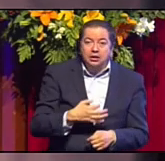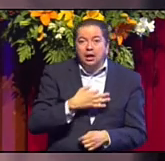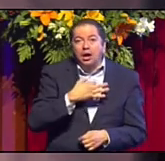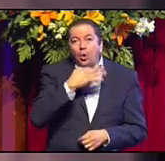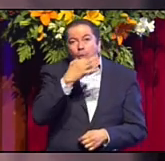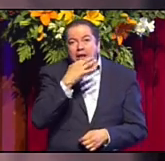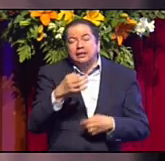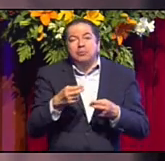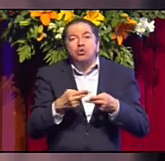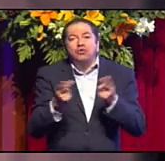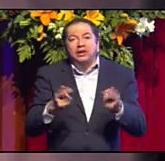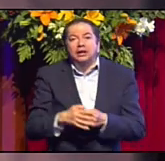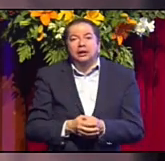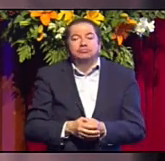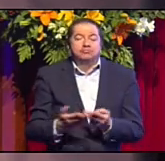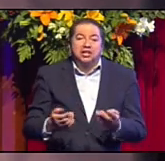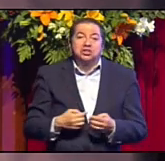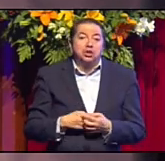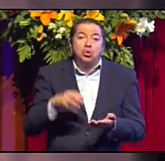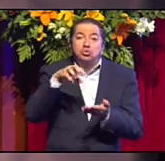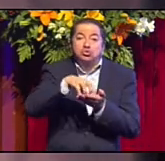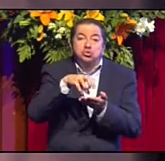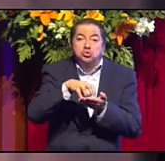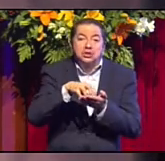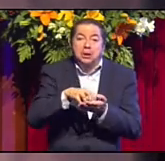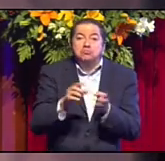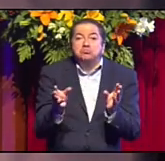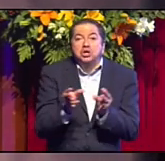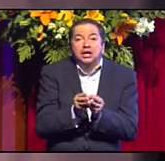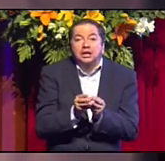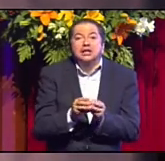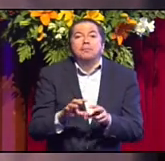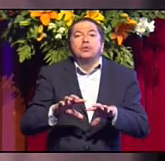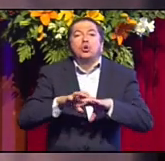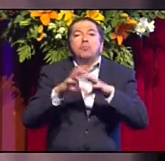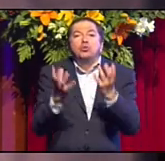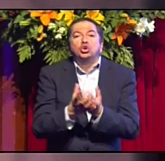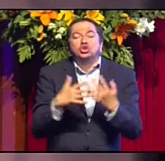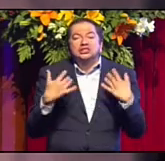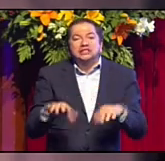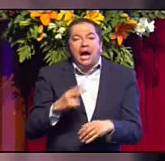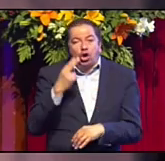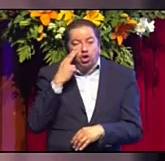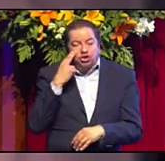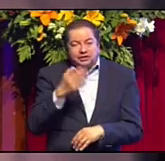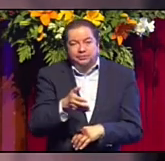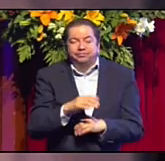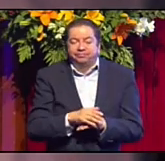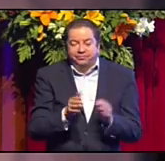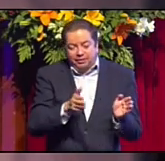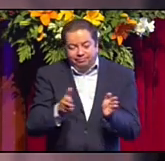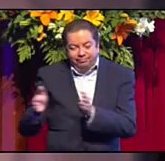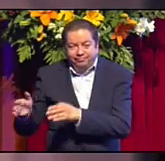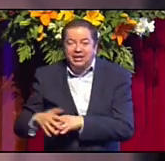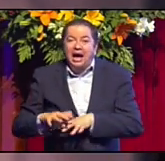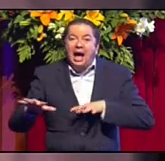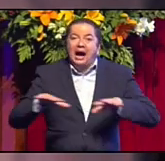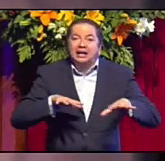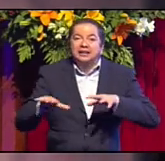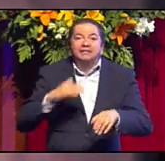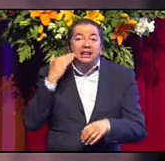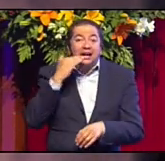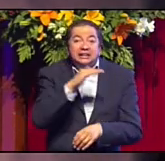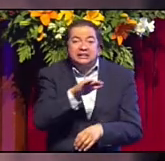comuna pequeña, pero que el mundo ya la conoce. Sigamos. Actividad recreativa infantil. 5.000